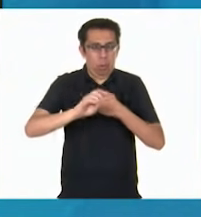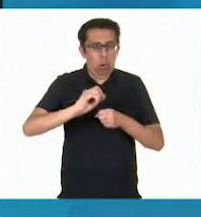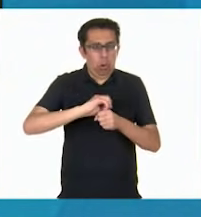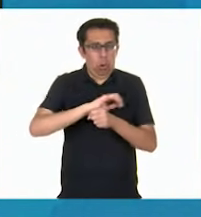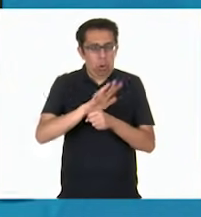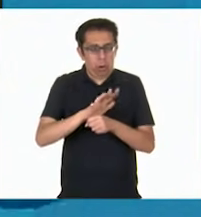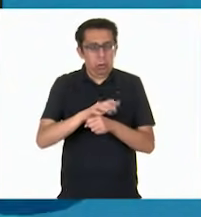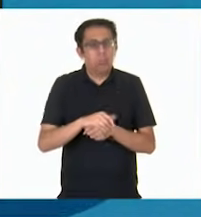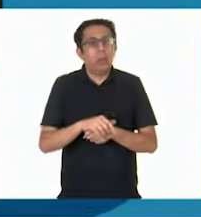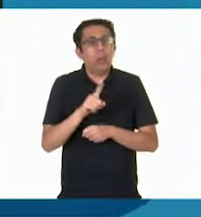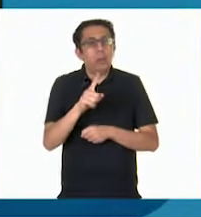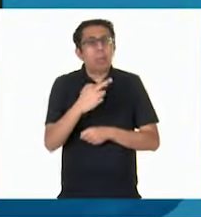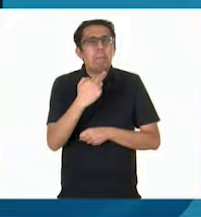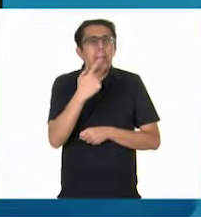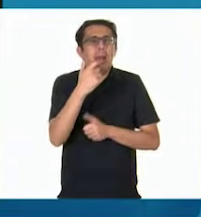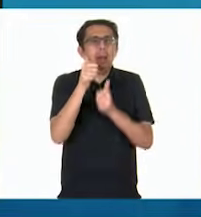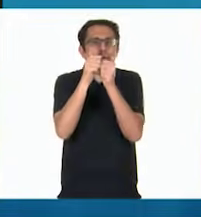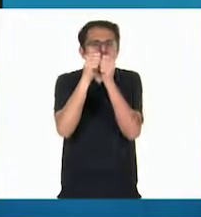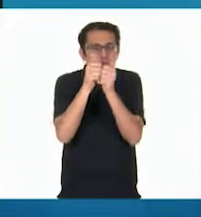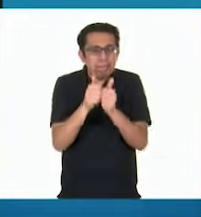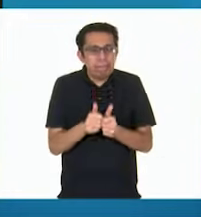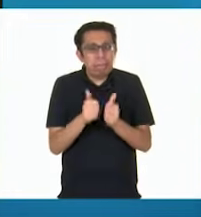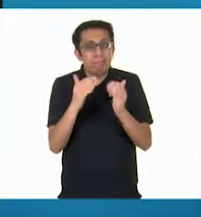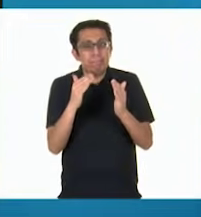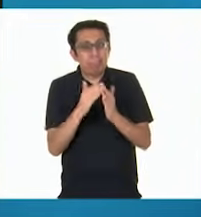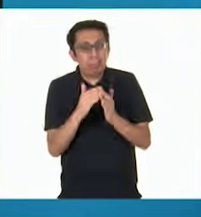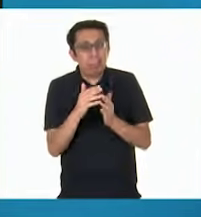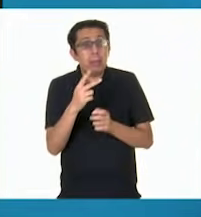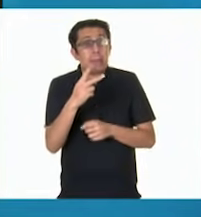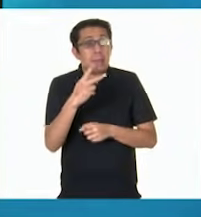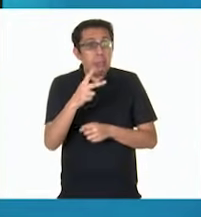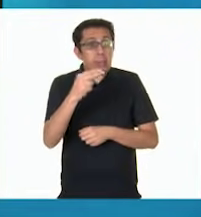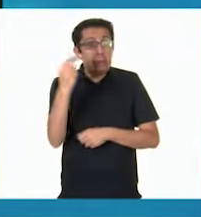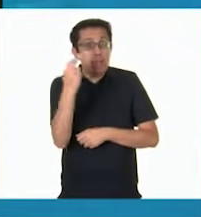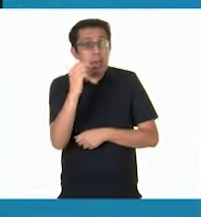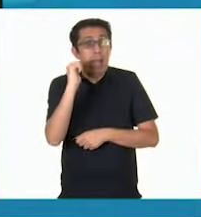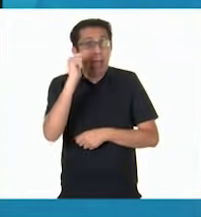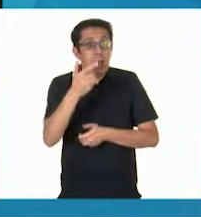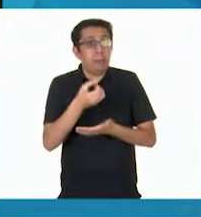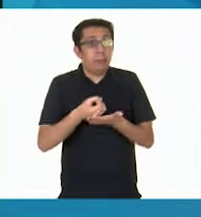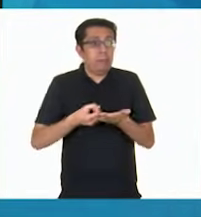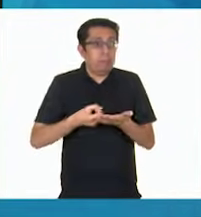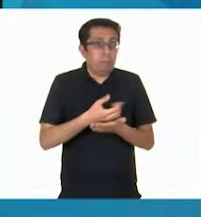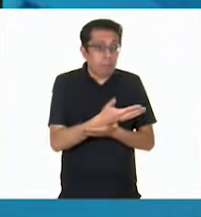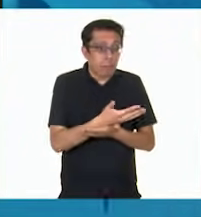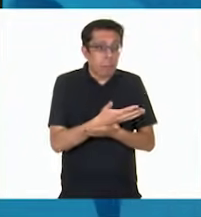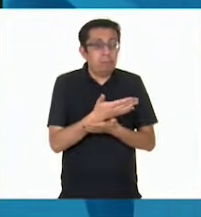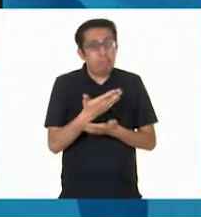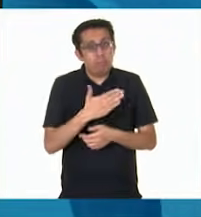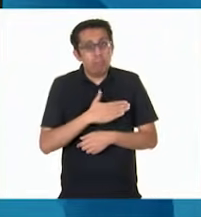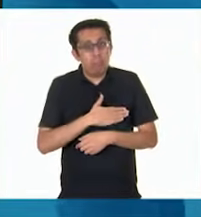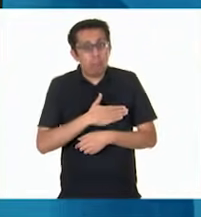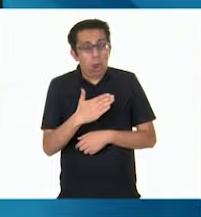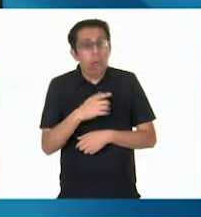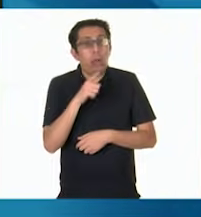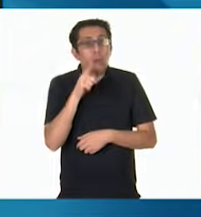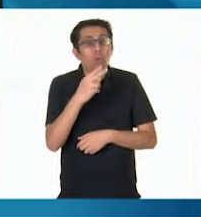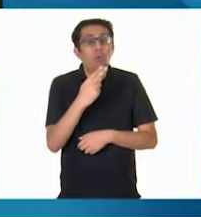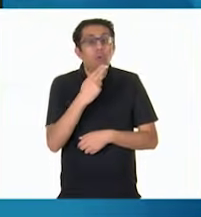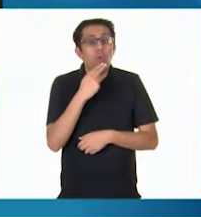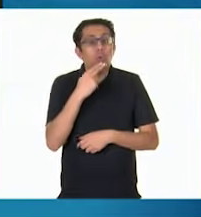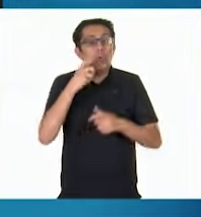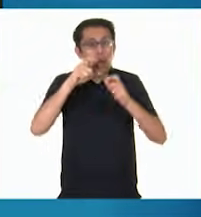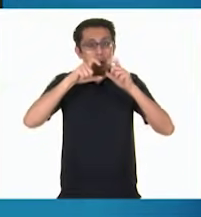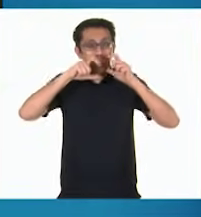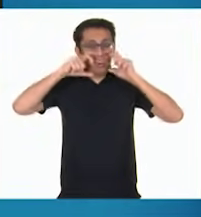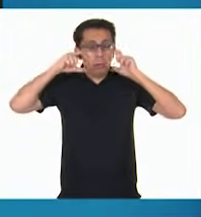Trata de no salir de casa a menos que sea muy necesario. Si lo haces, utiliza el